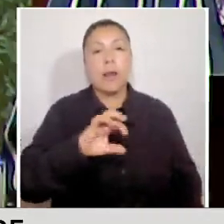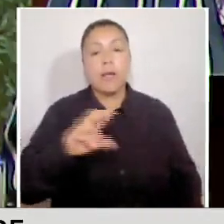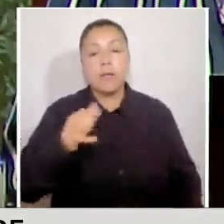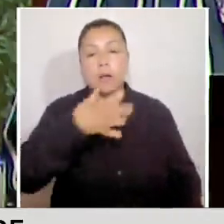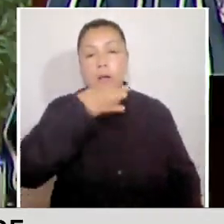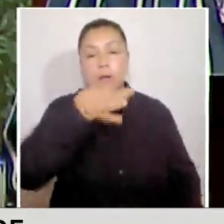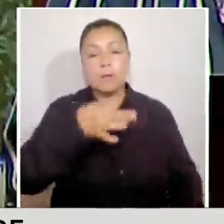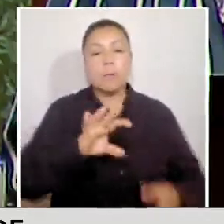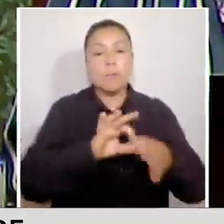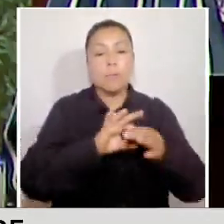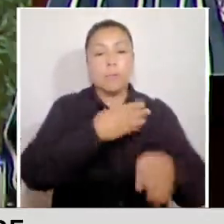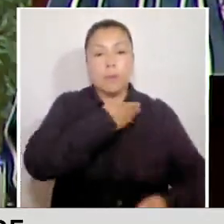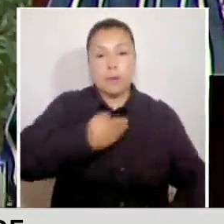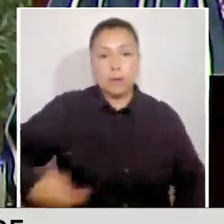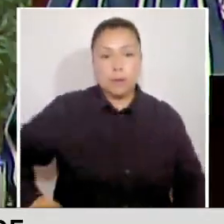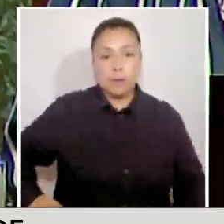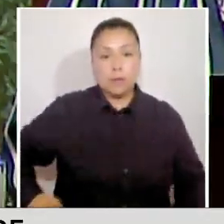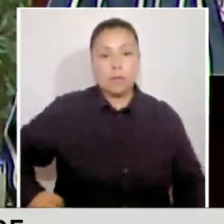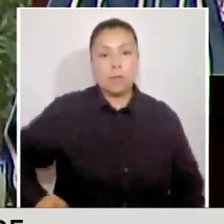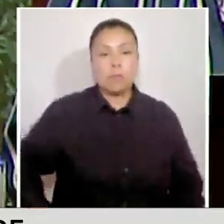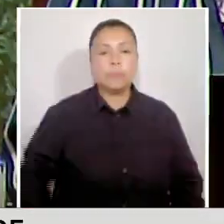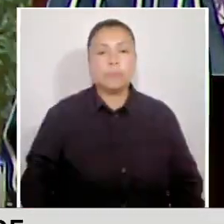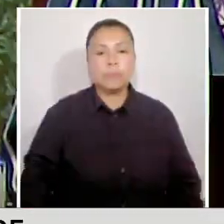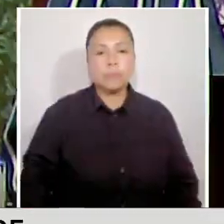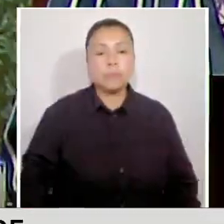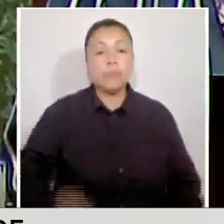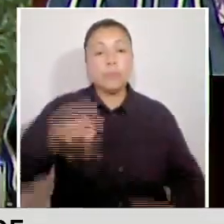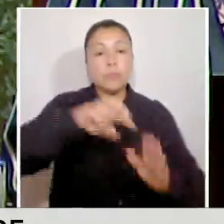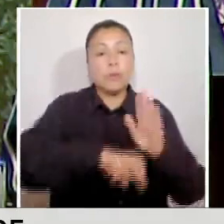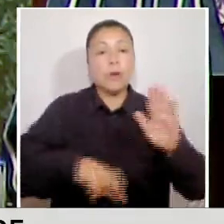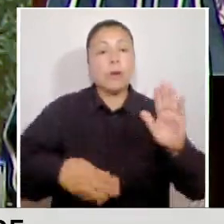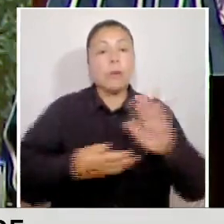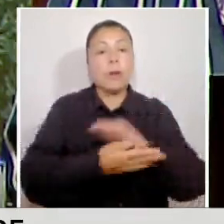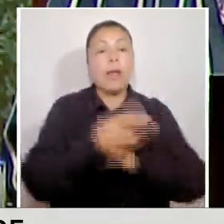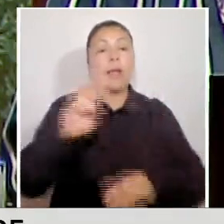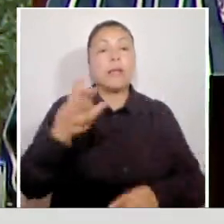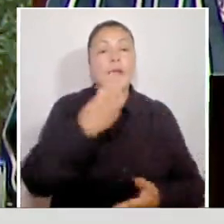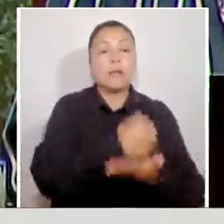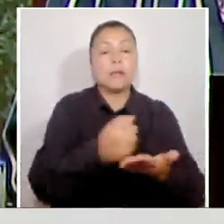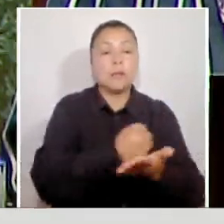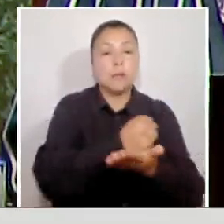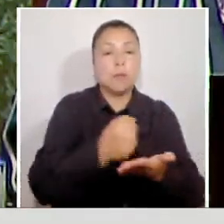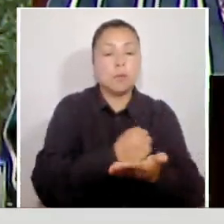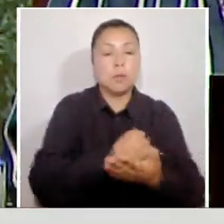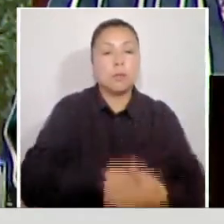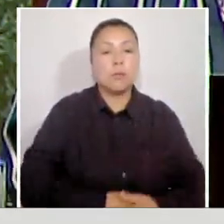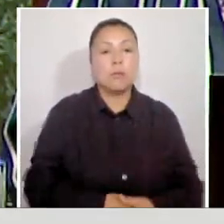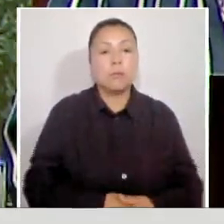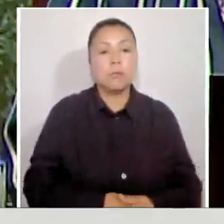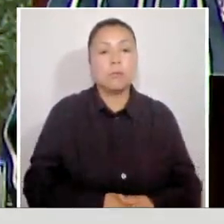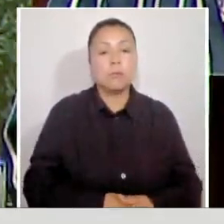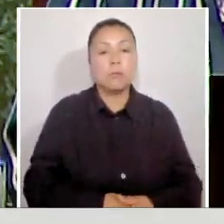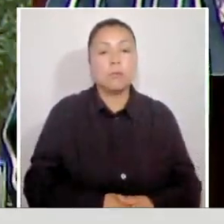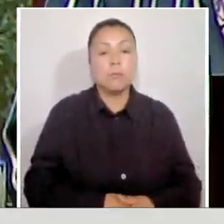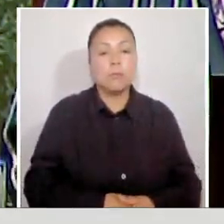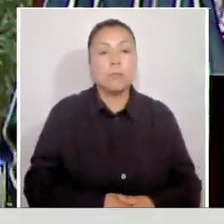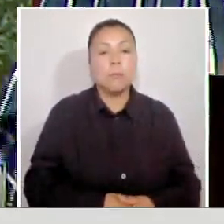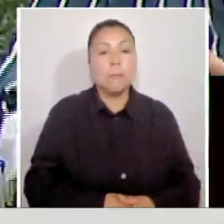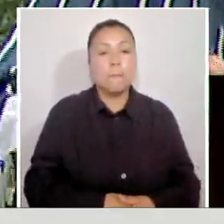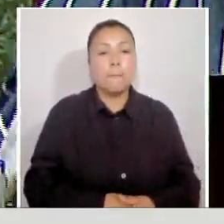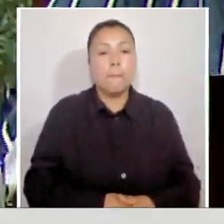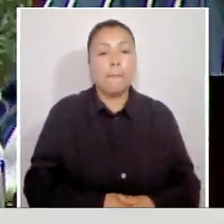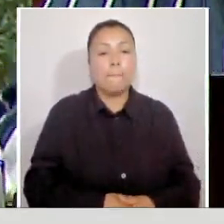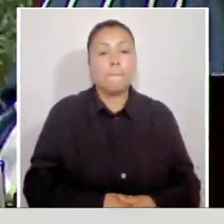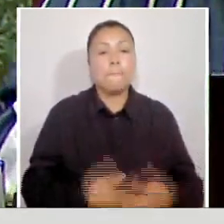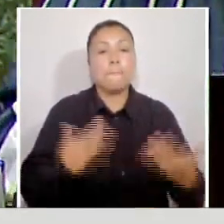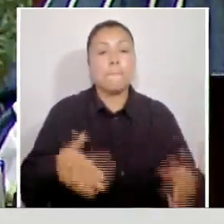bien despachado el proyecto tercer trámite despachado el proyecto a tercer trámite en votación ahora corresponde